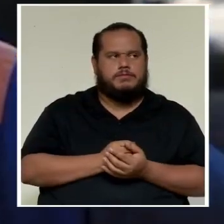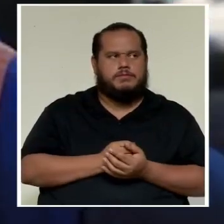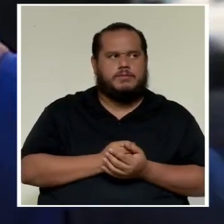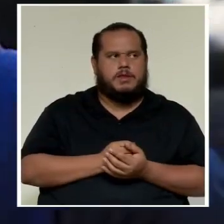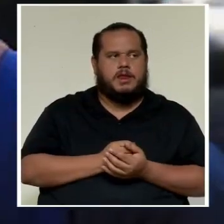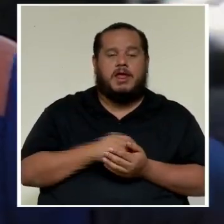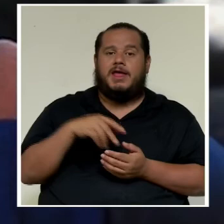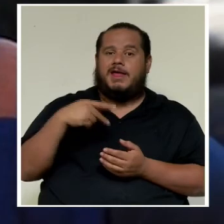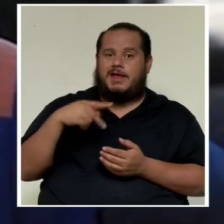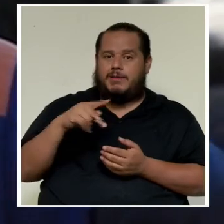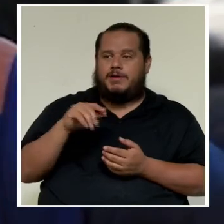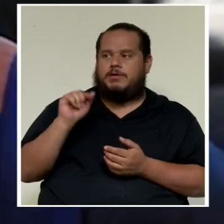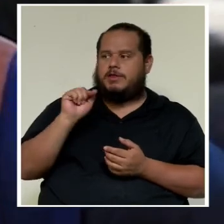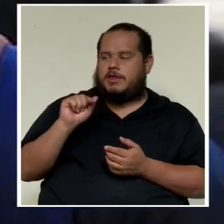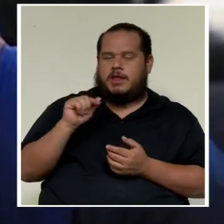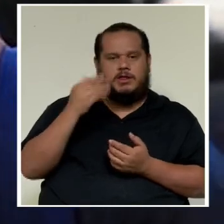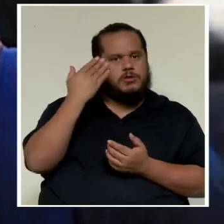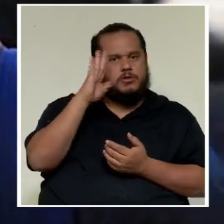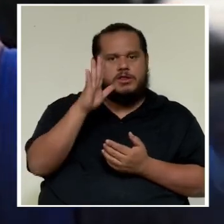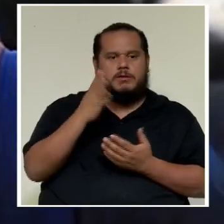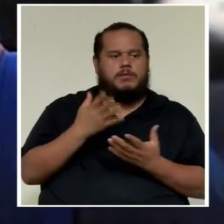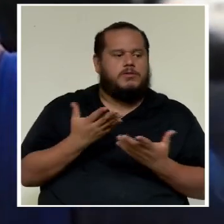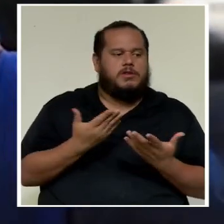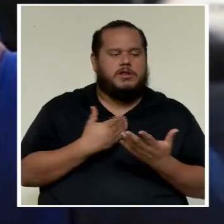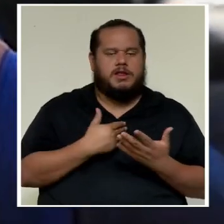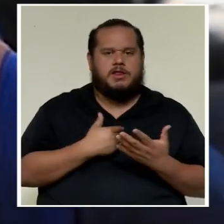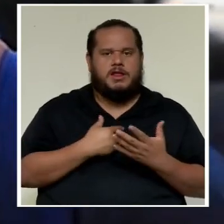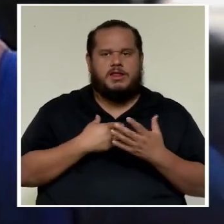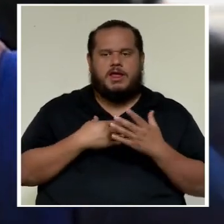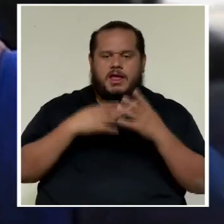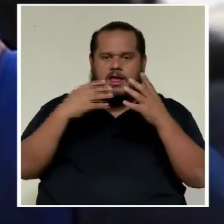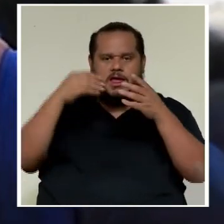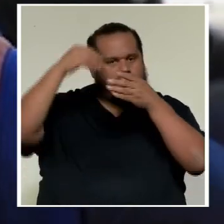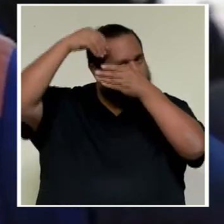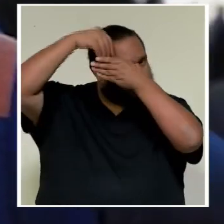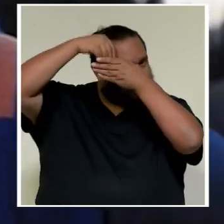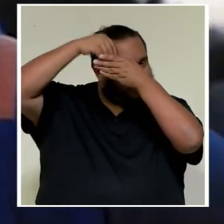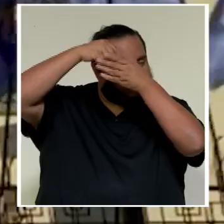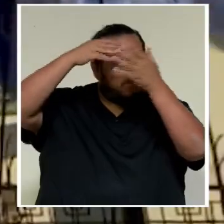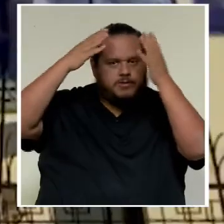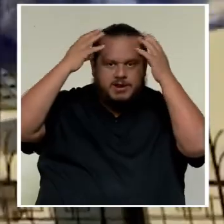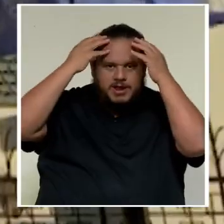El peligro está ahí, no sabemos qué hay en la cabeza de Putin, dice este joven.